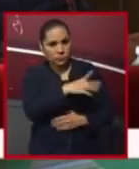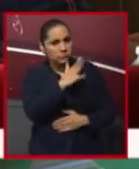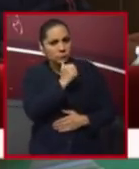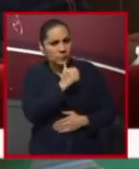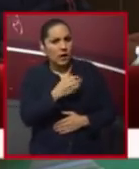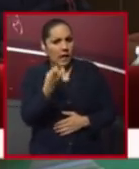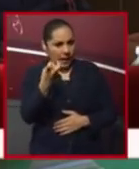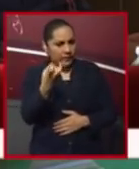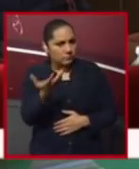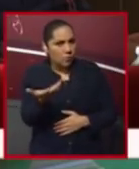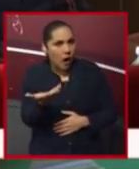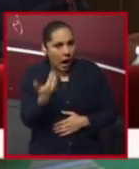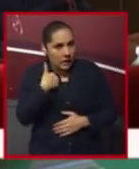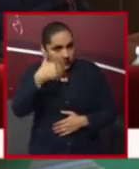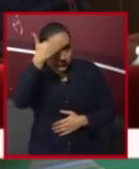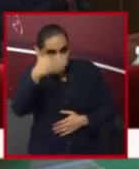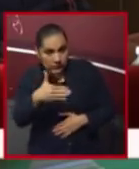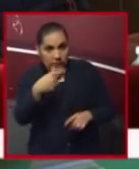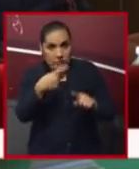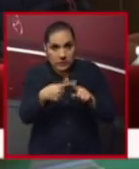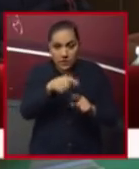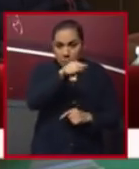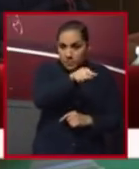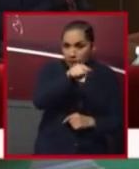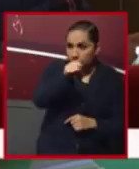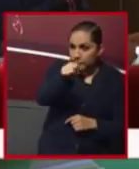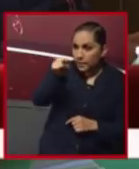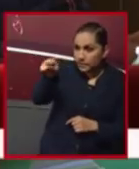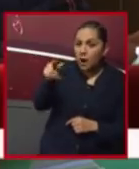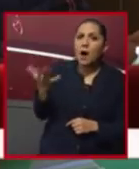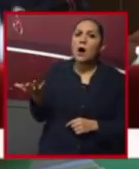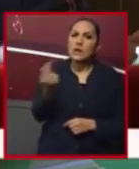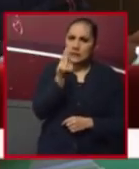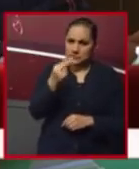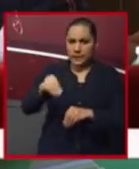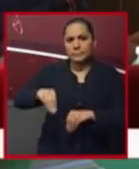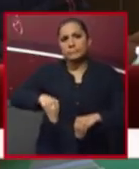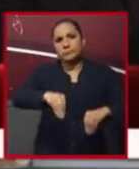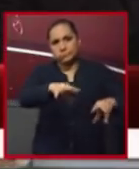que existen casos que ameritan esta merma de libertades.